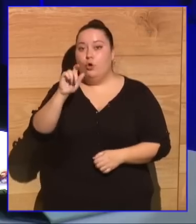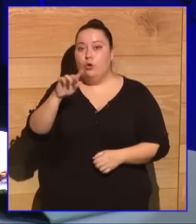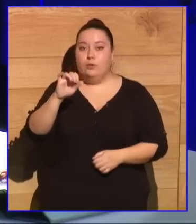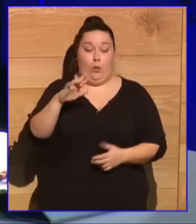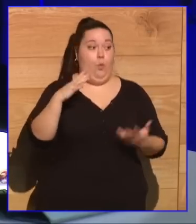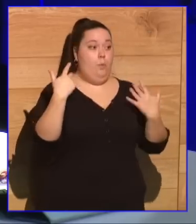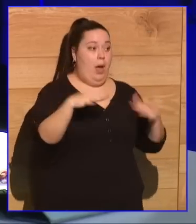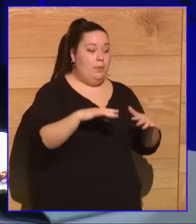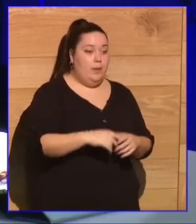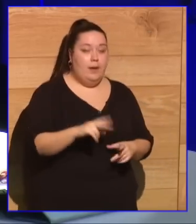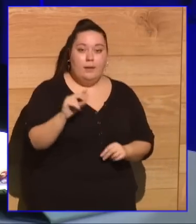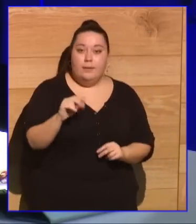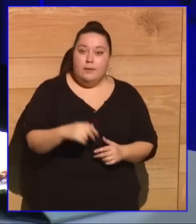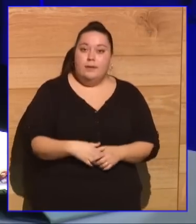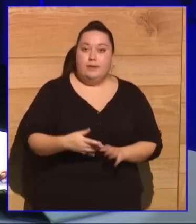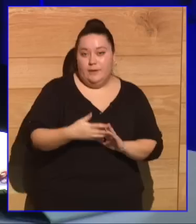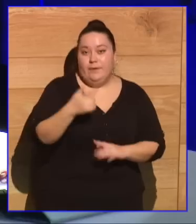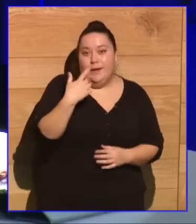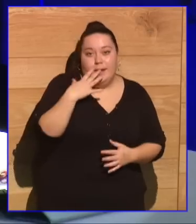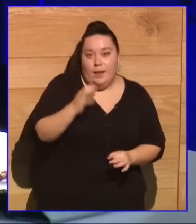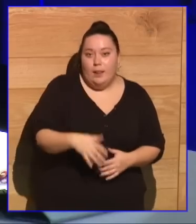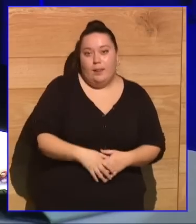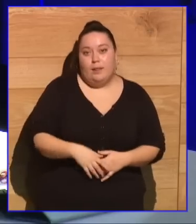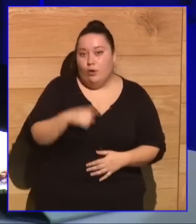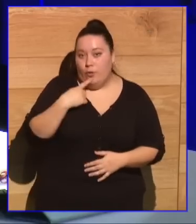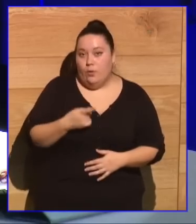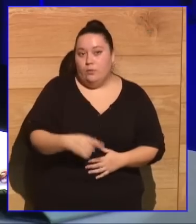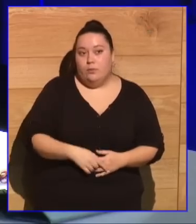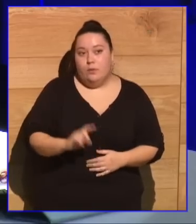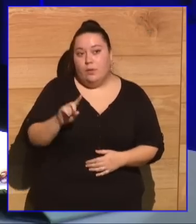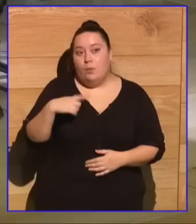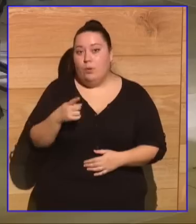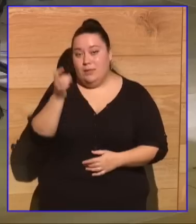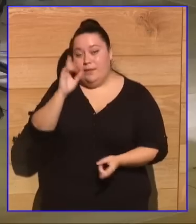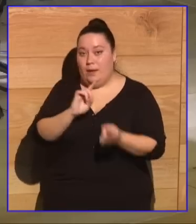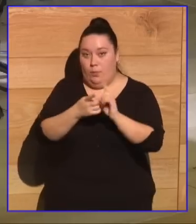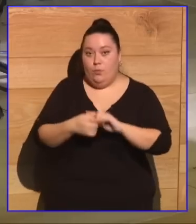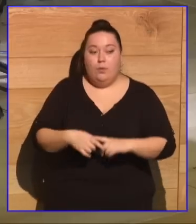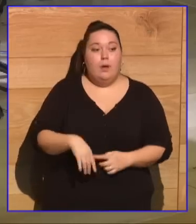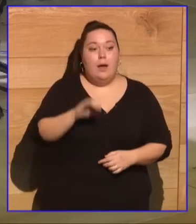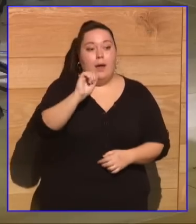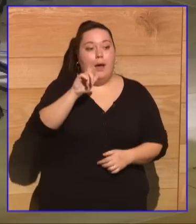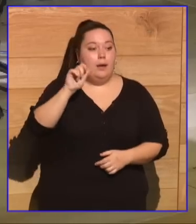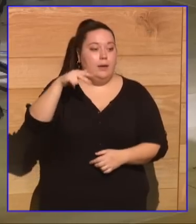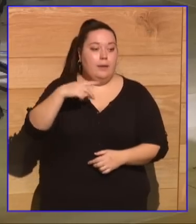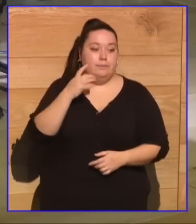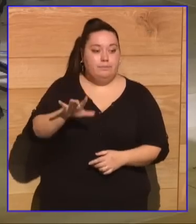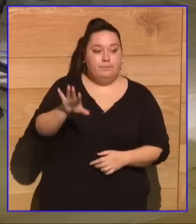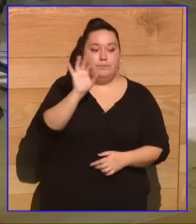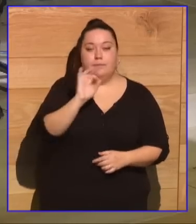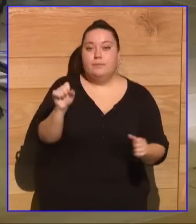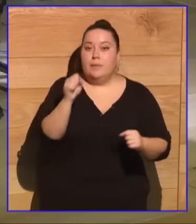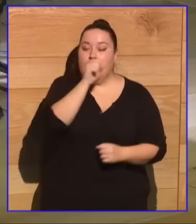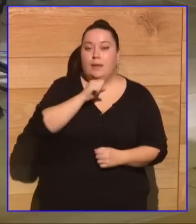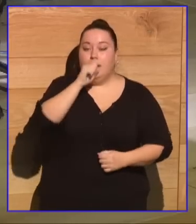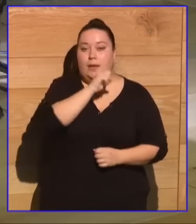¡Oh, qué giro! O sea que le consta que dijo eso. Luego probablemente cambió de idea. Alan Parker decidió que tenía que cantar